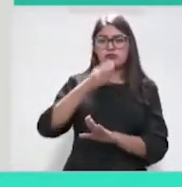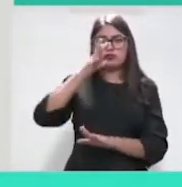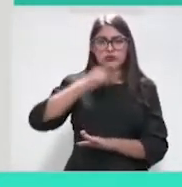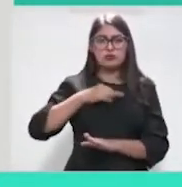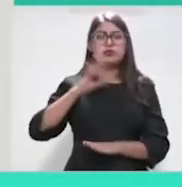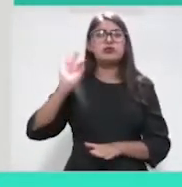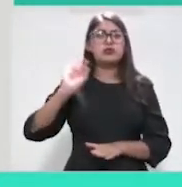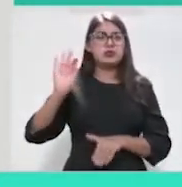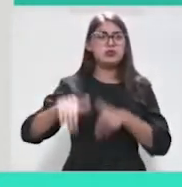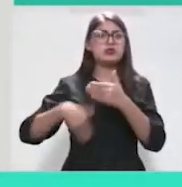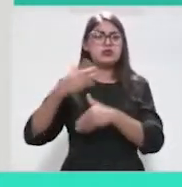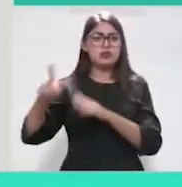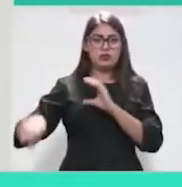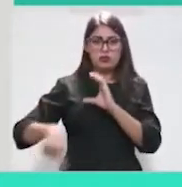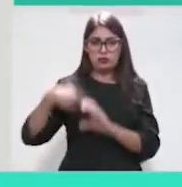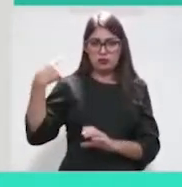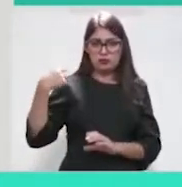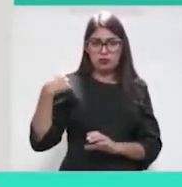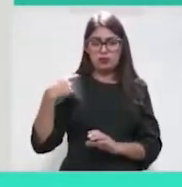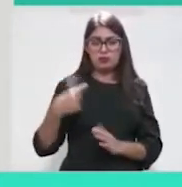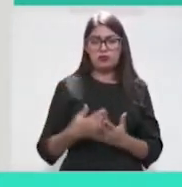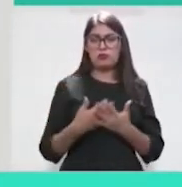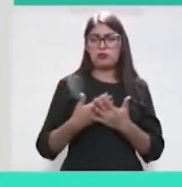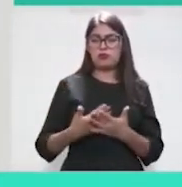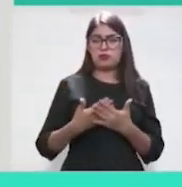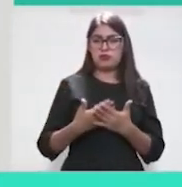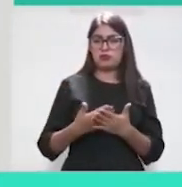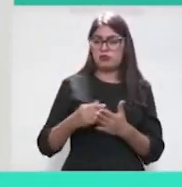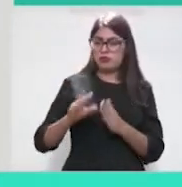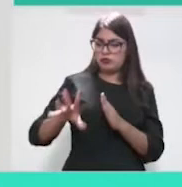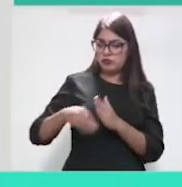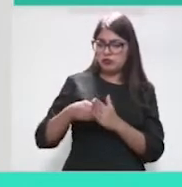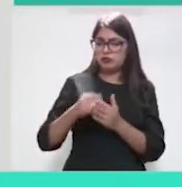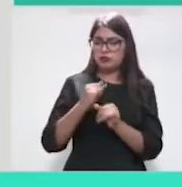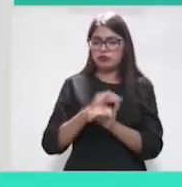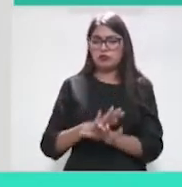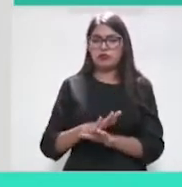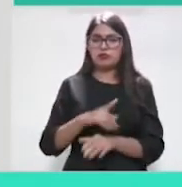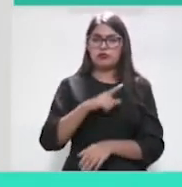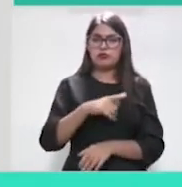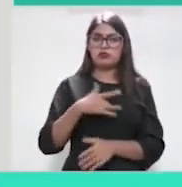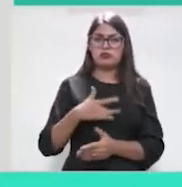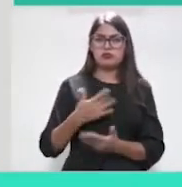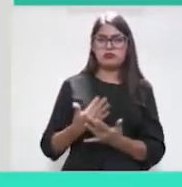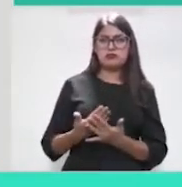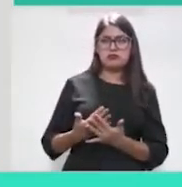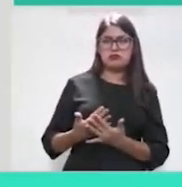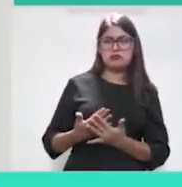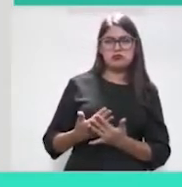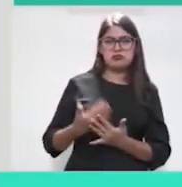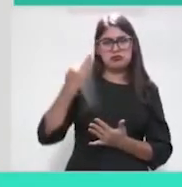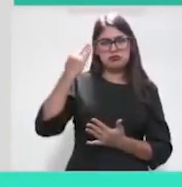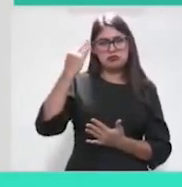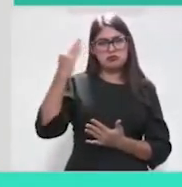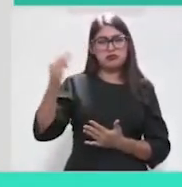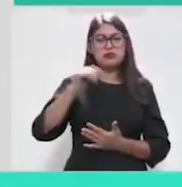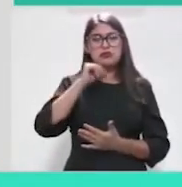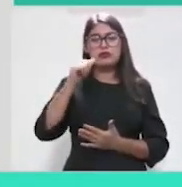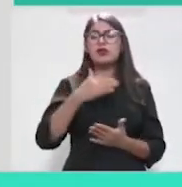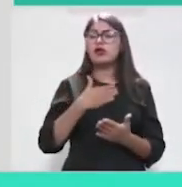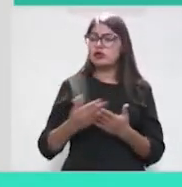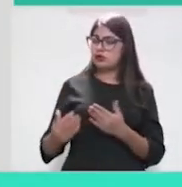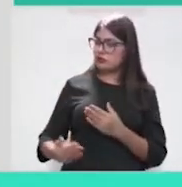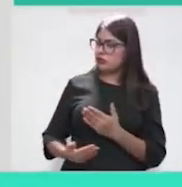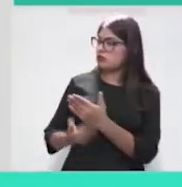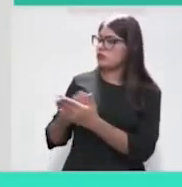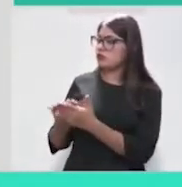que se le remitiría un correo electrónico con el resto de la información, bueno, pues esto no aconteció y sin embargo, en vía de